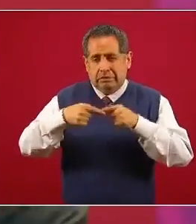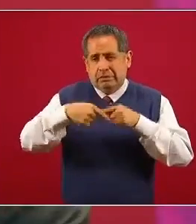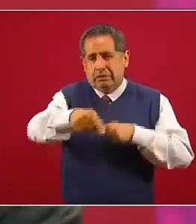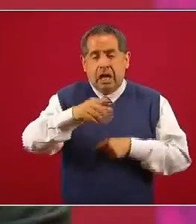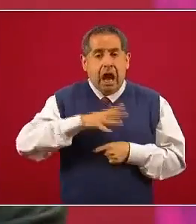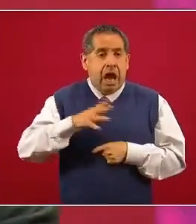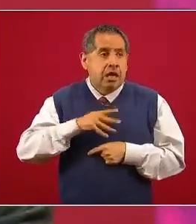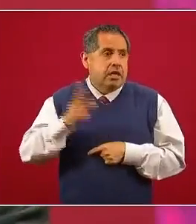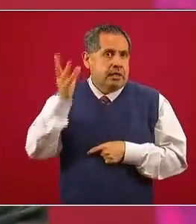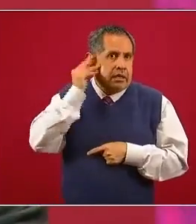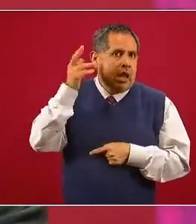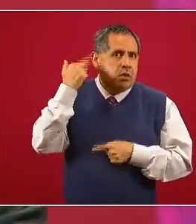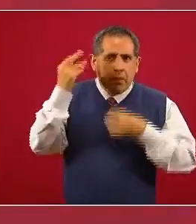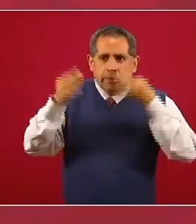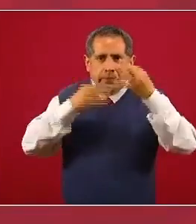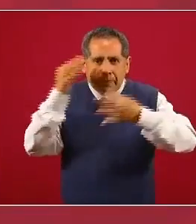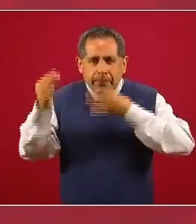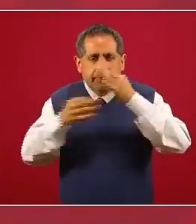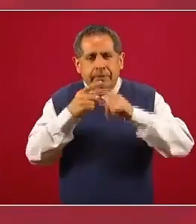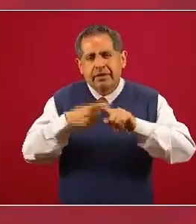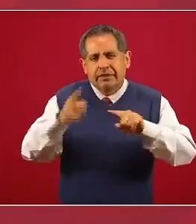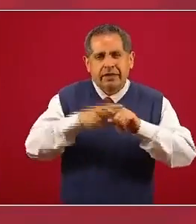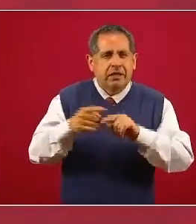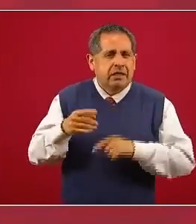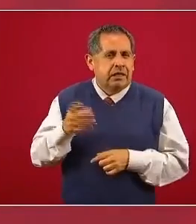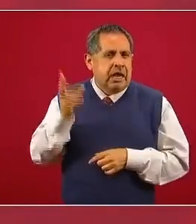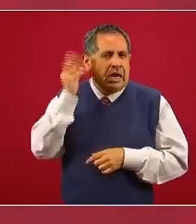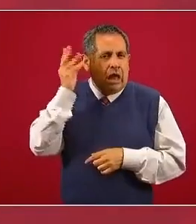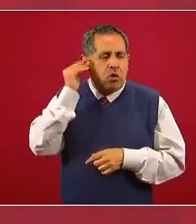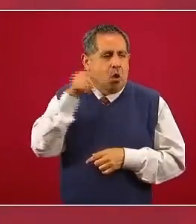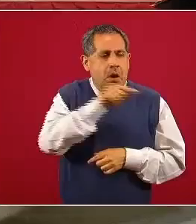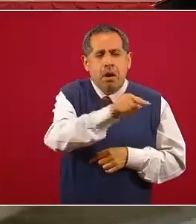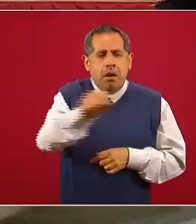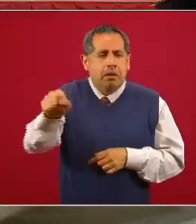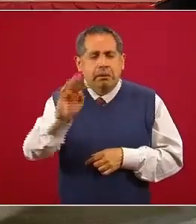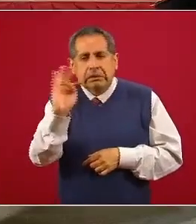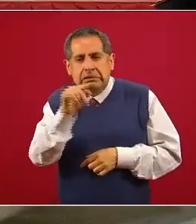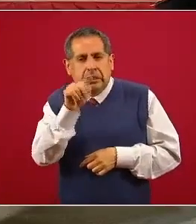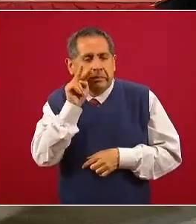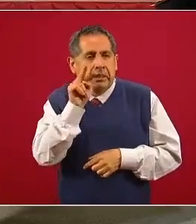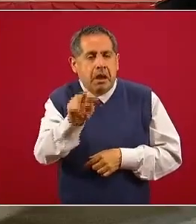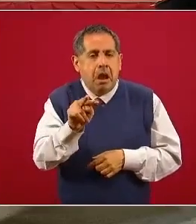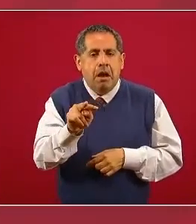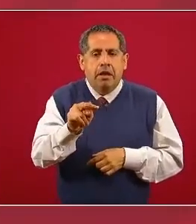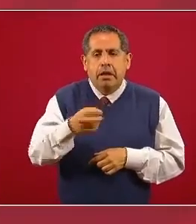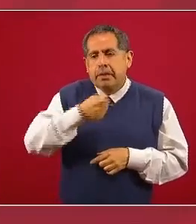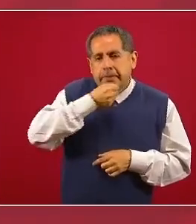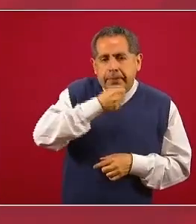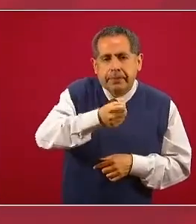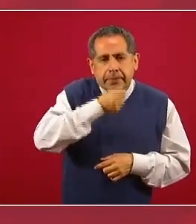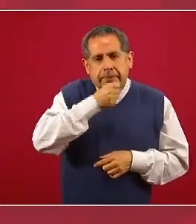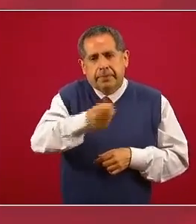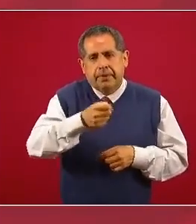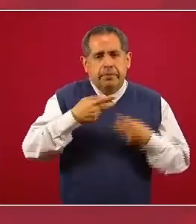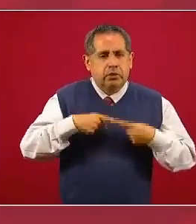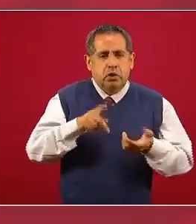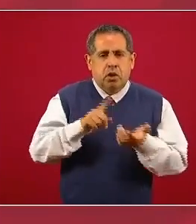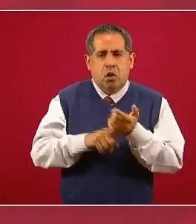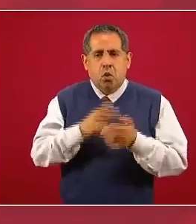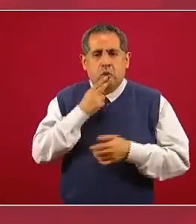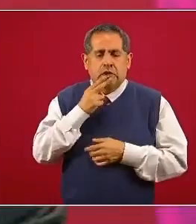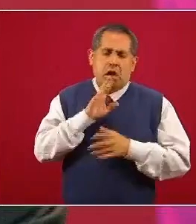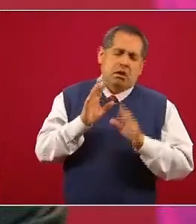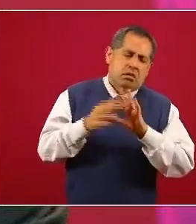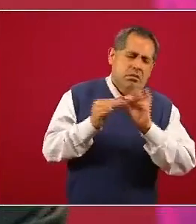veo que hay gran interés en algunas estaciones de radio y algunas de televisión, en entrevistar a personas que usan este